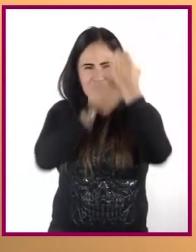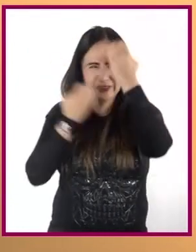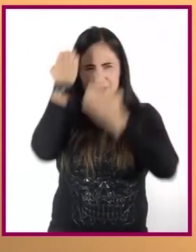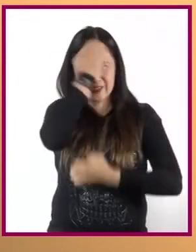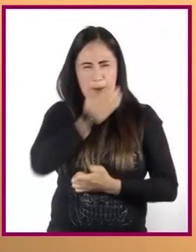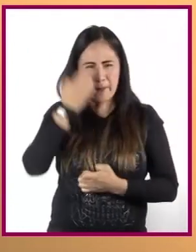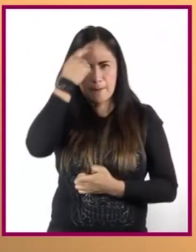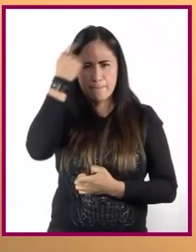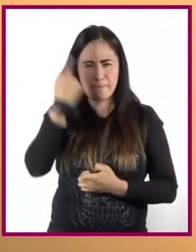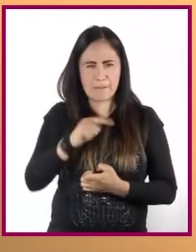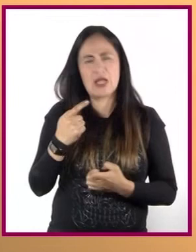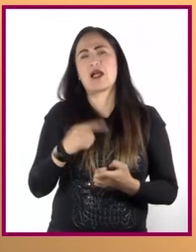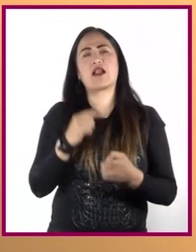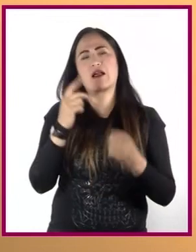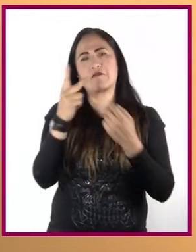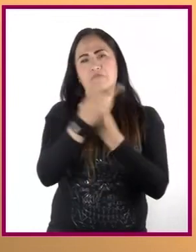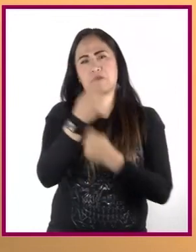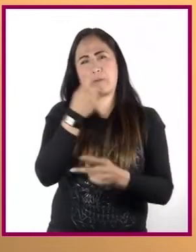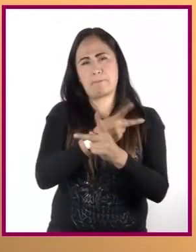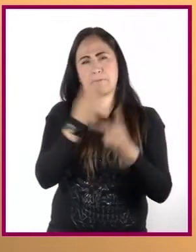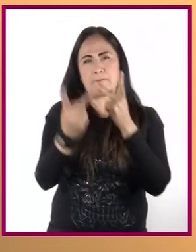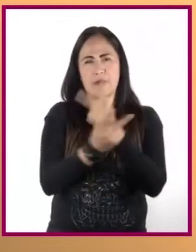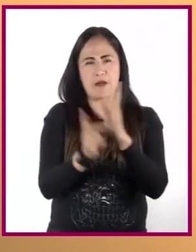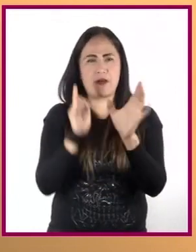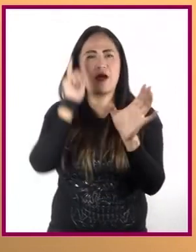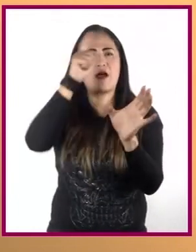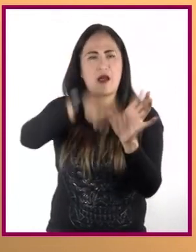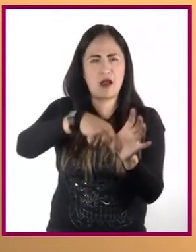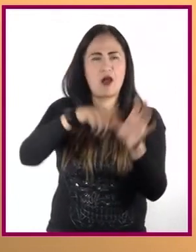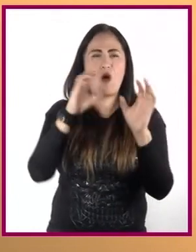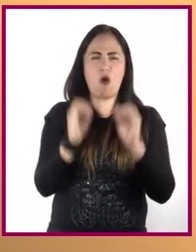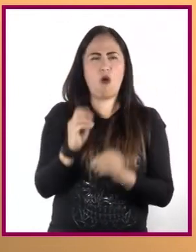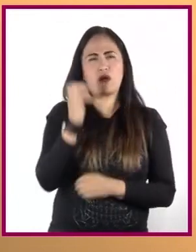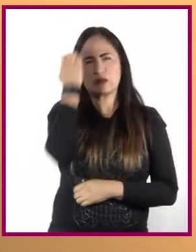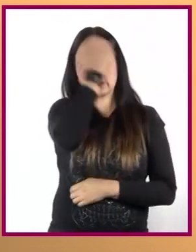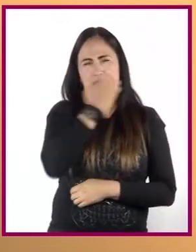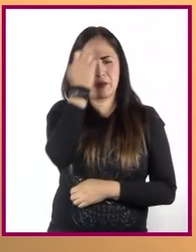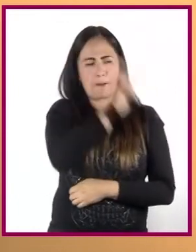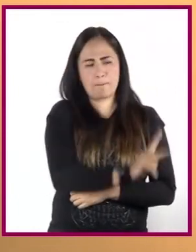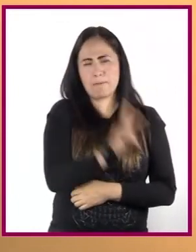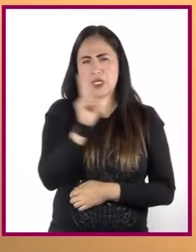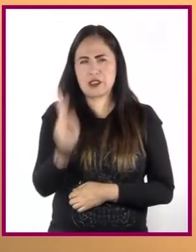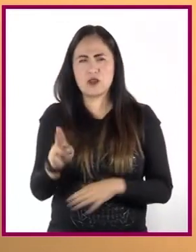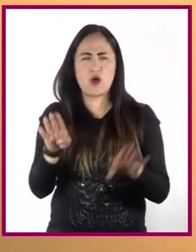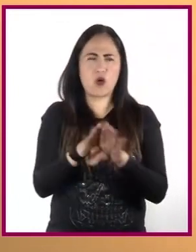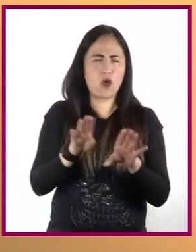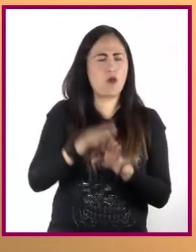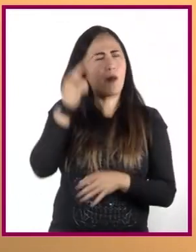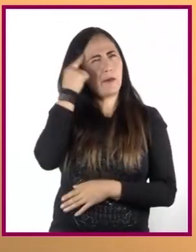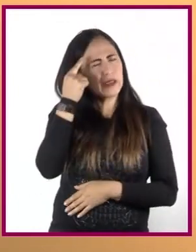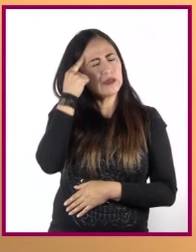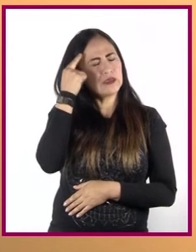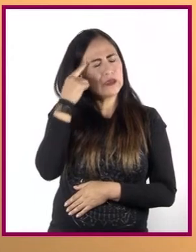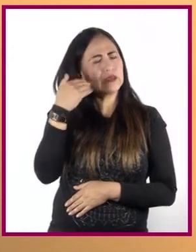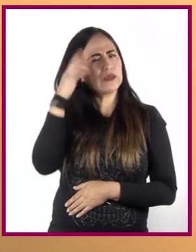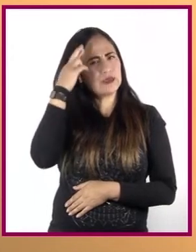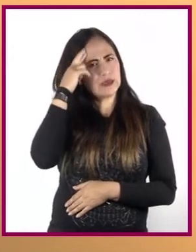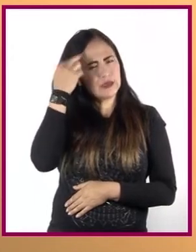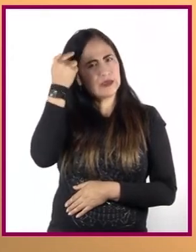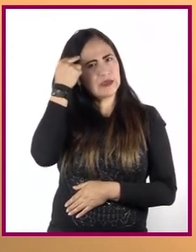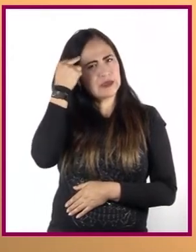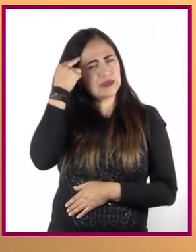admisión a la educación media superior o semejantes, utilizando procedimientos de razonamiento y